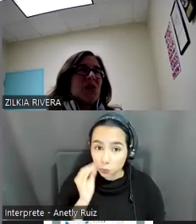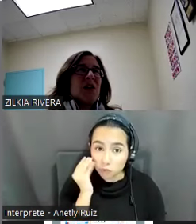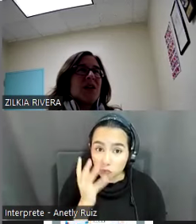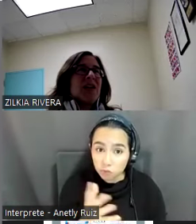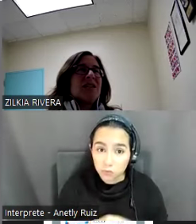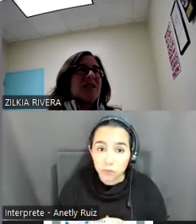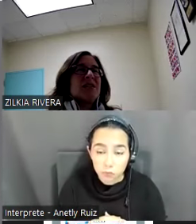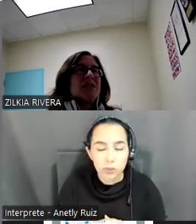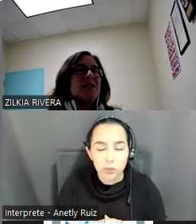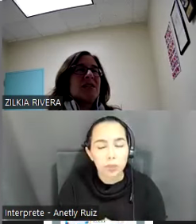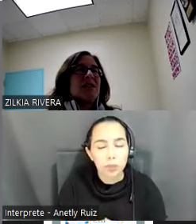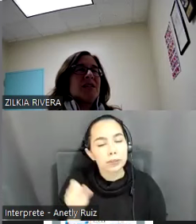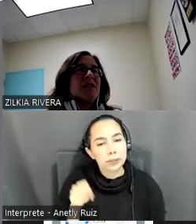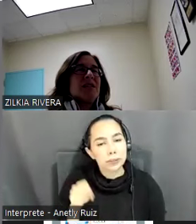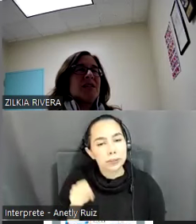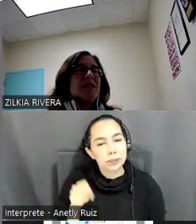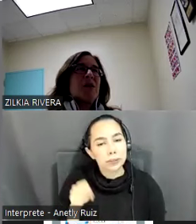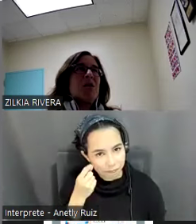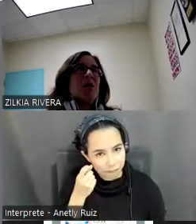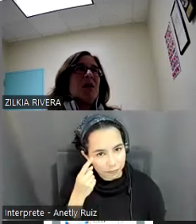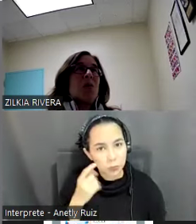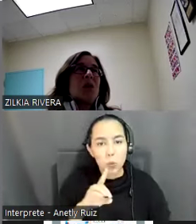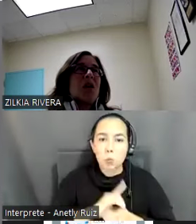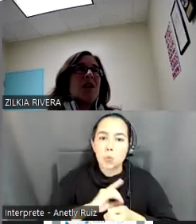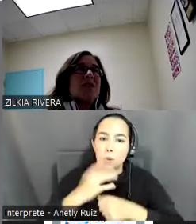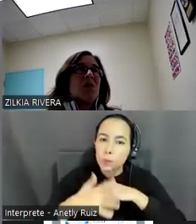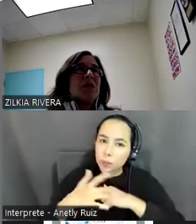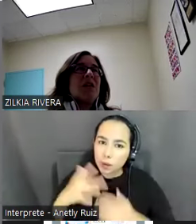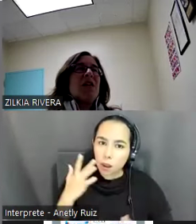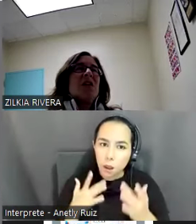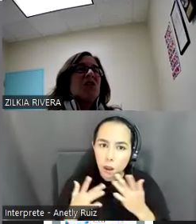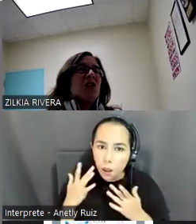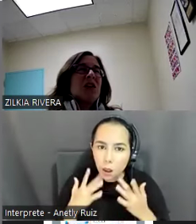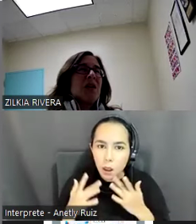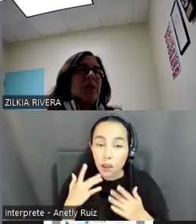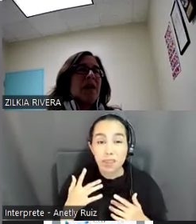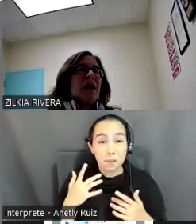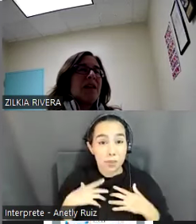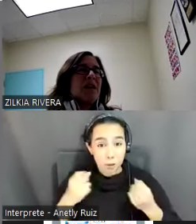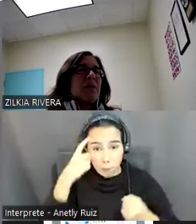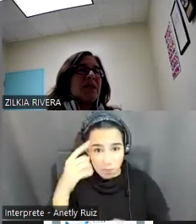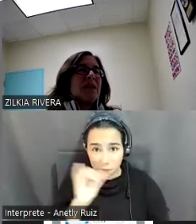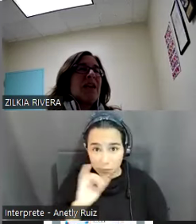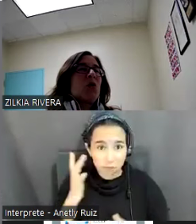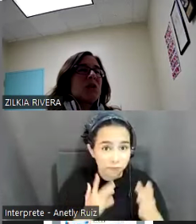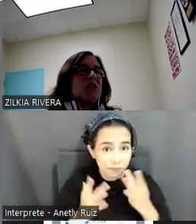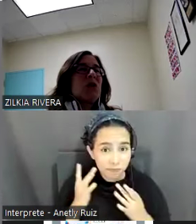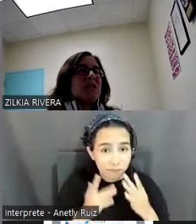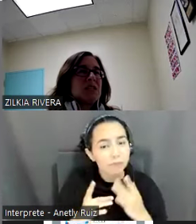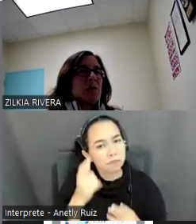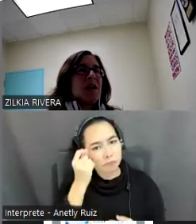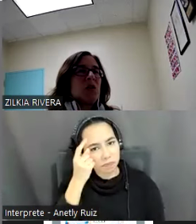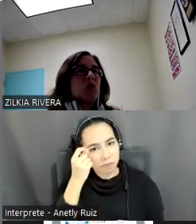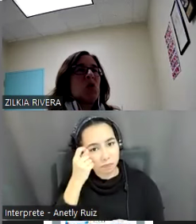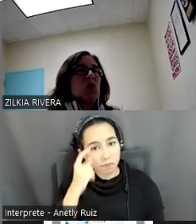es cierto que hay una escasez de proveedores, por lo menos área de salud mental, yo creo que también hay que tener presente en las condiciones